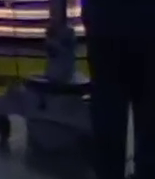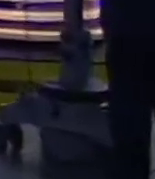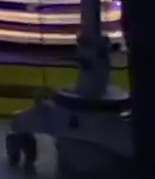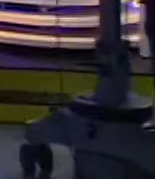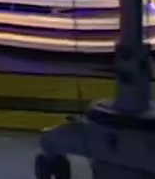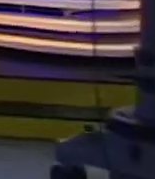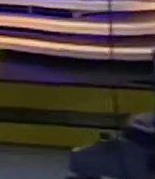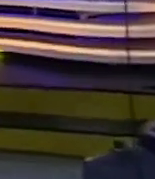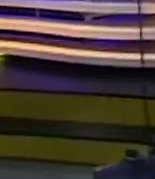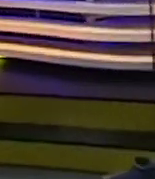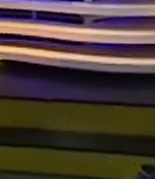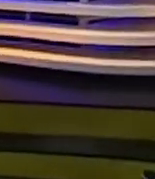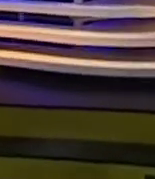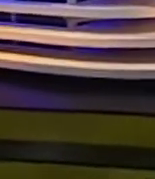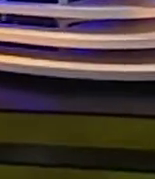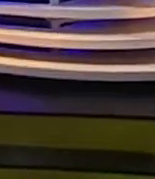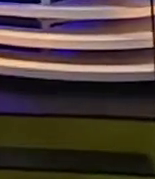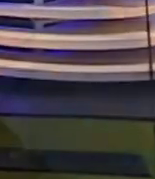ah